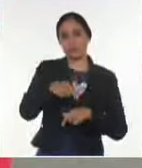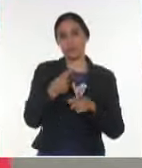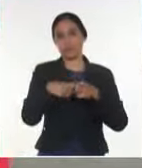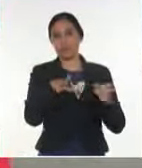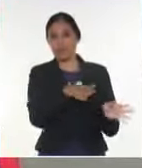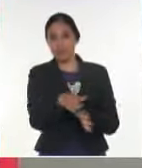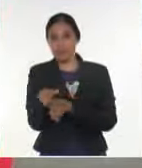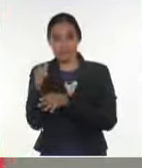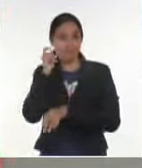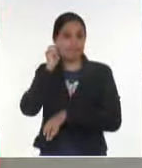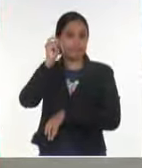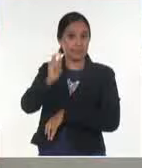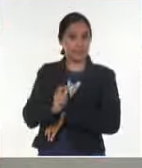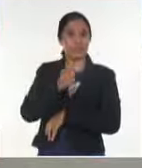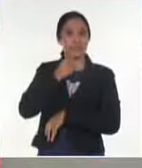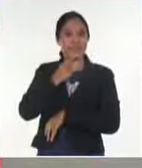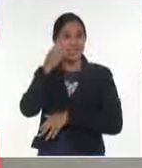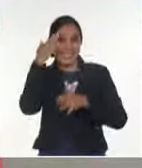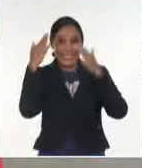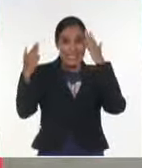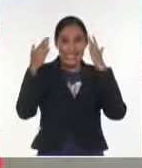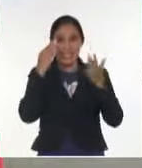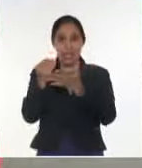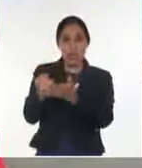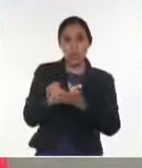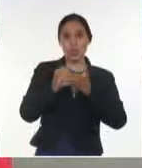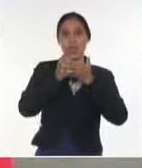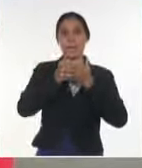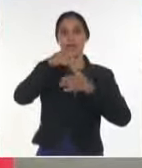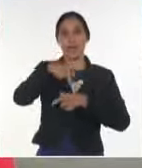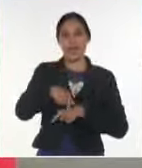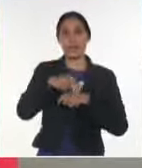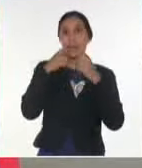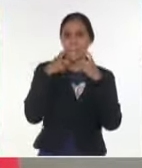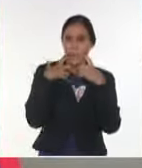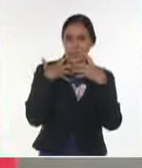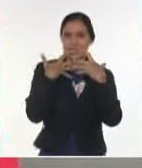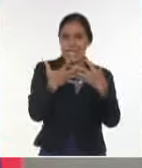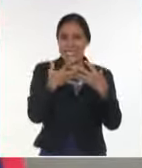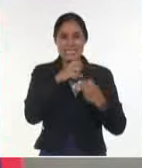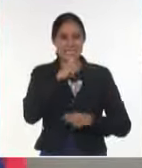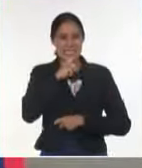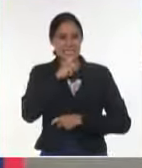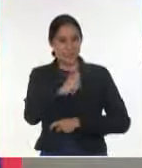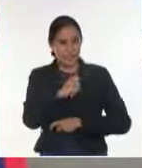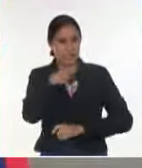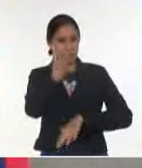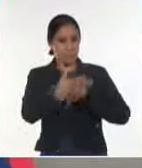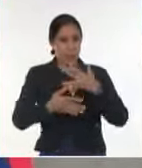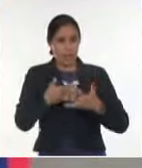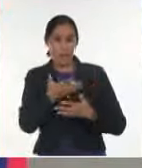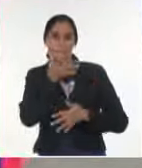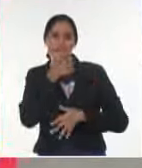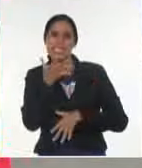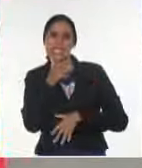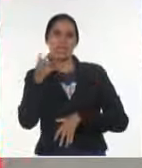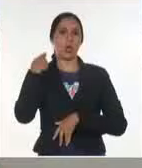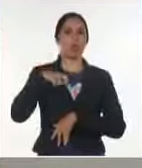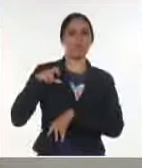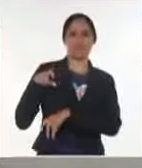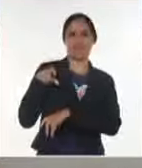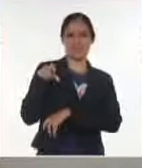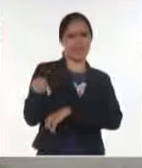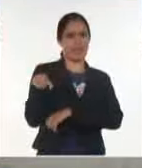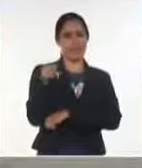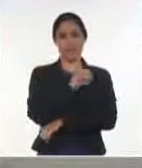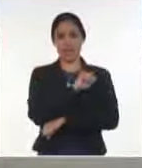apoyándonos. Este hit que me tocó en el sorteo estuvo bastante duro, casi como una final, pero bueno, nada, esto nos sirve como experiencia para la